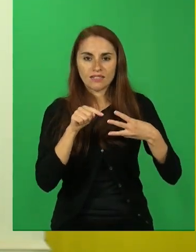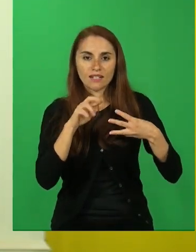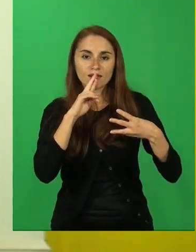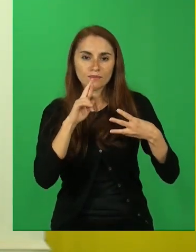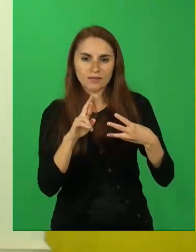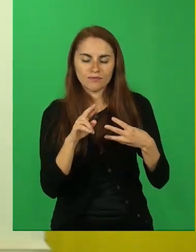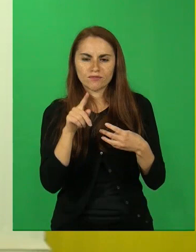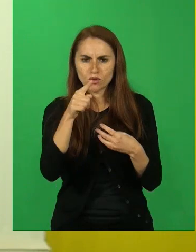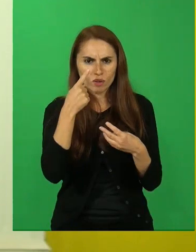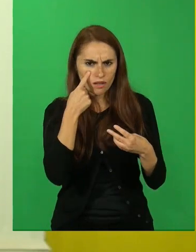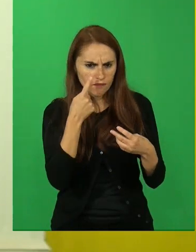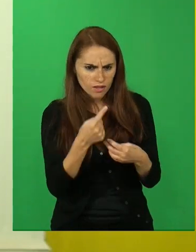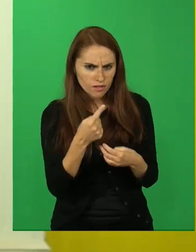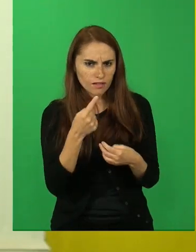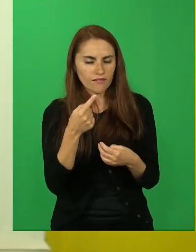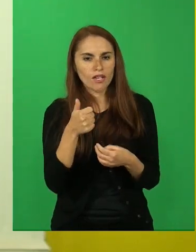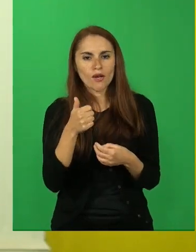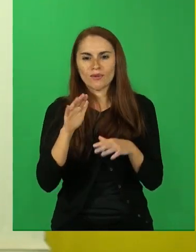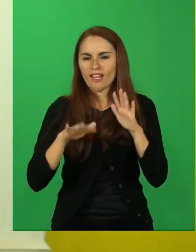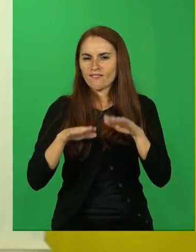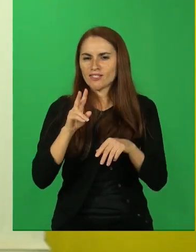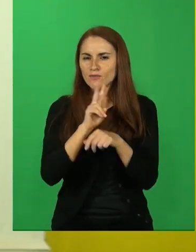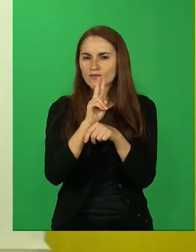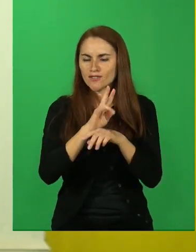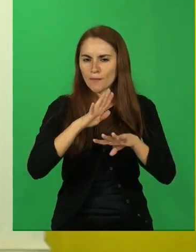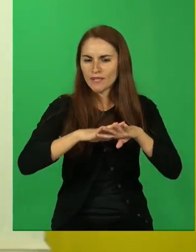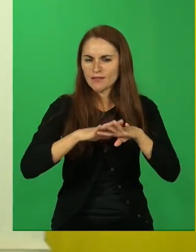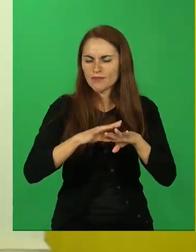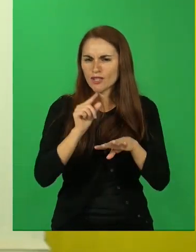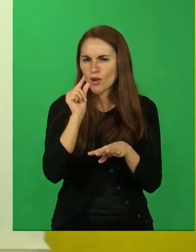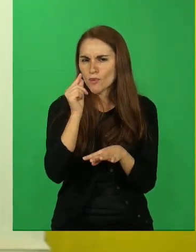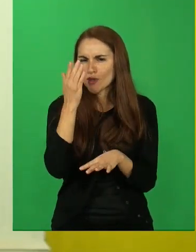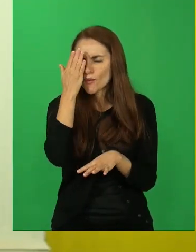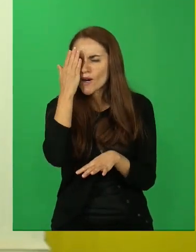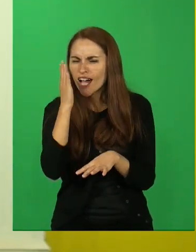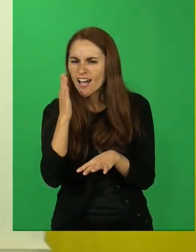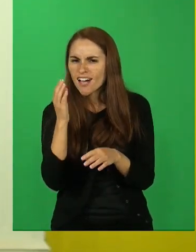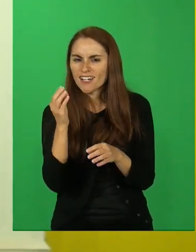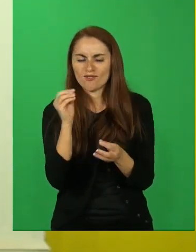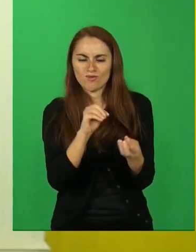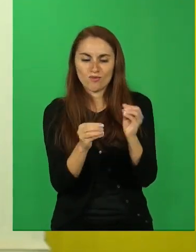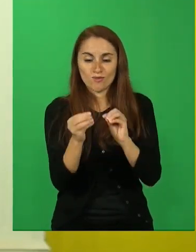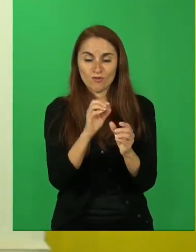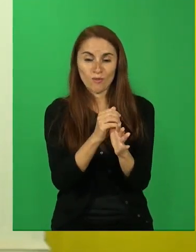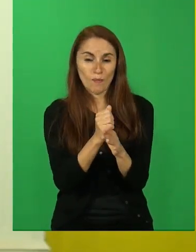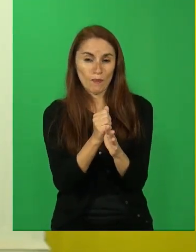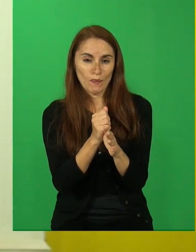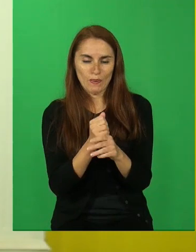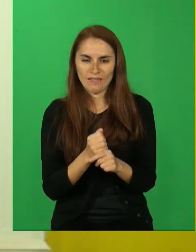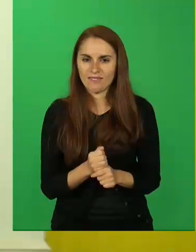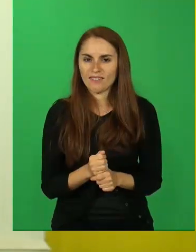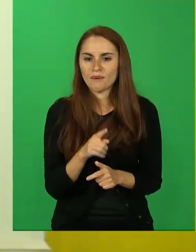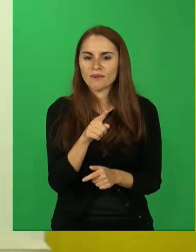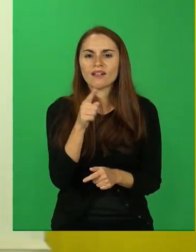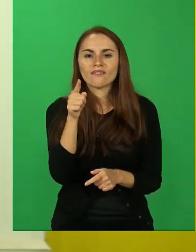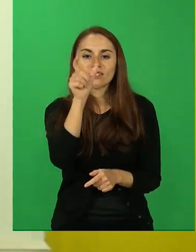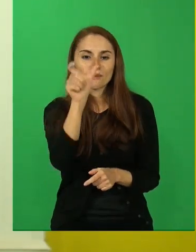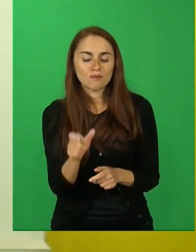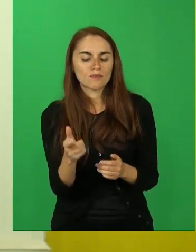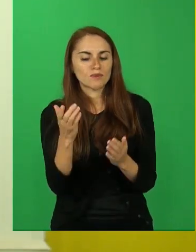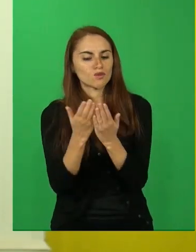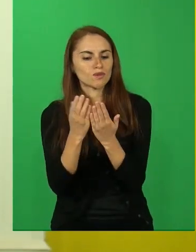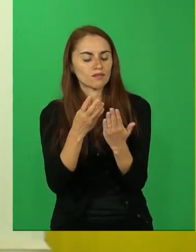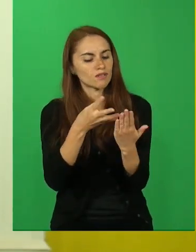los profesores de matemática nos ponemos un poco malos, ¿no es cierto? Y ponemos alguna que otra pillería para ver si nuestros alumnos